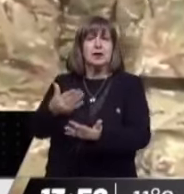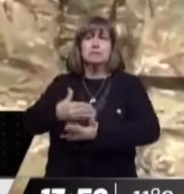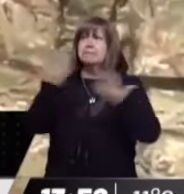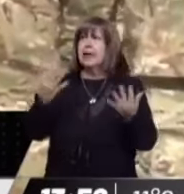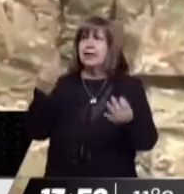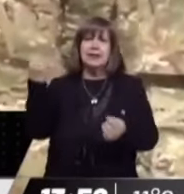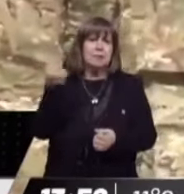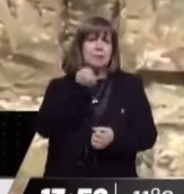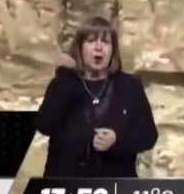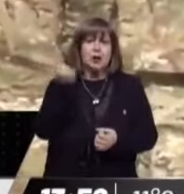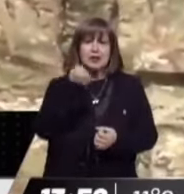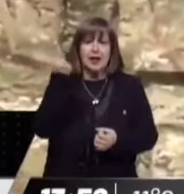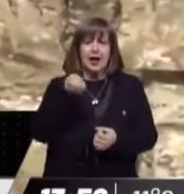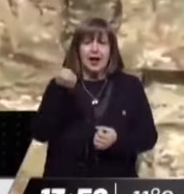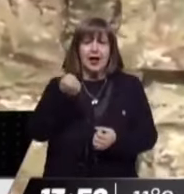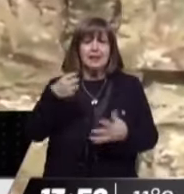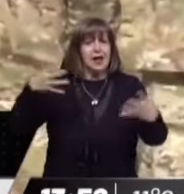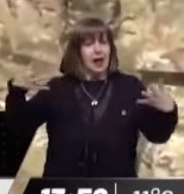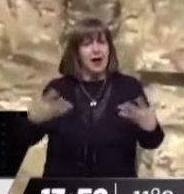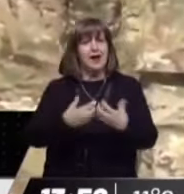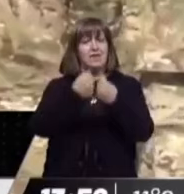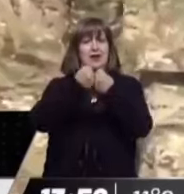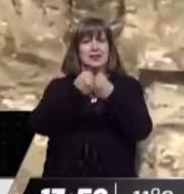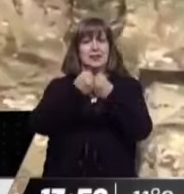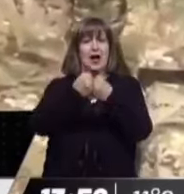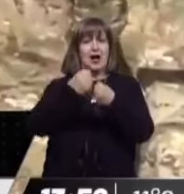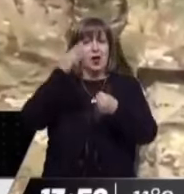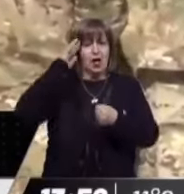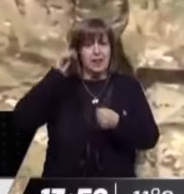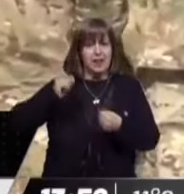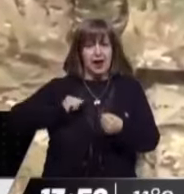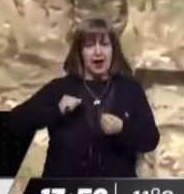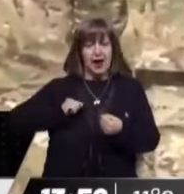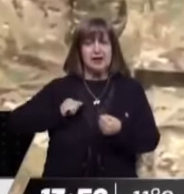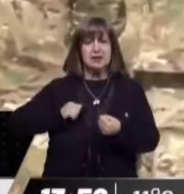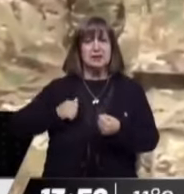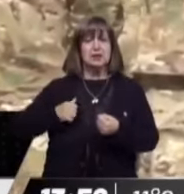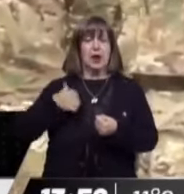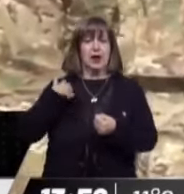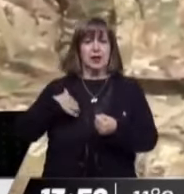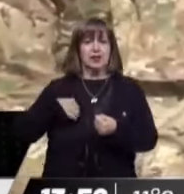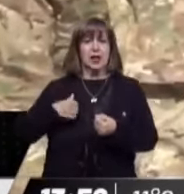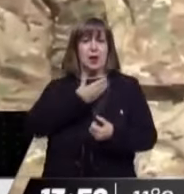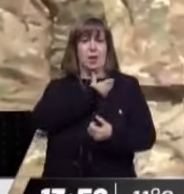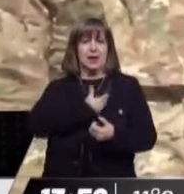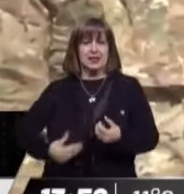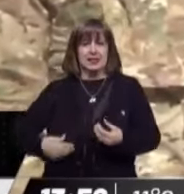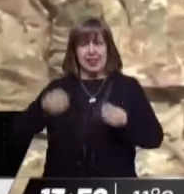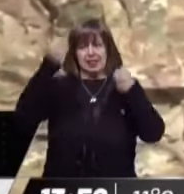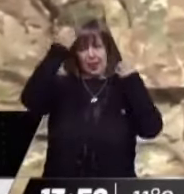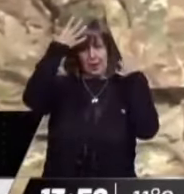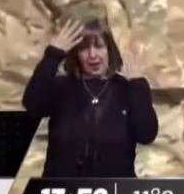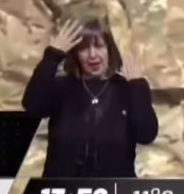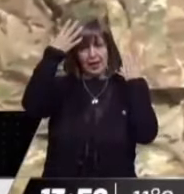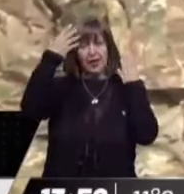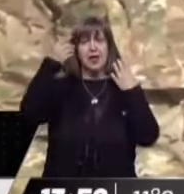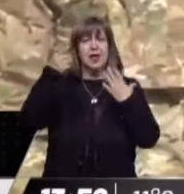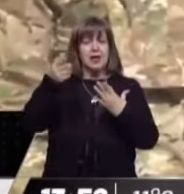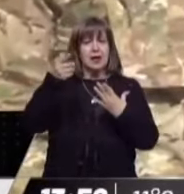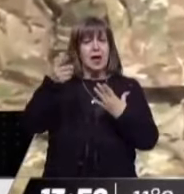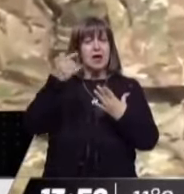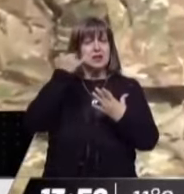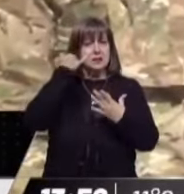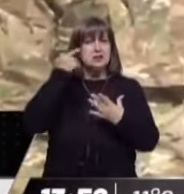tan particular y tan especial, en este aniversario del Ejército Argentino, de nuestro presidente Javier Milei, que tiene